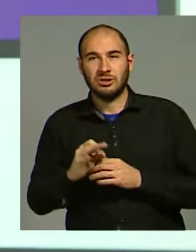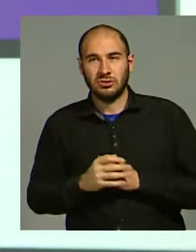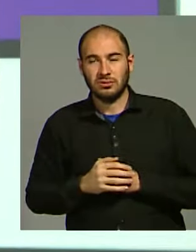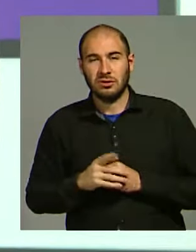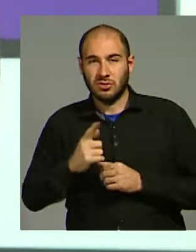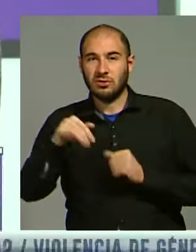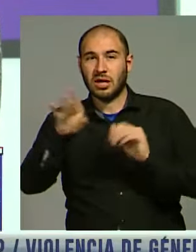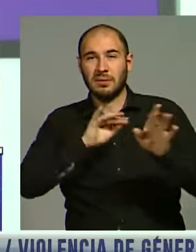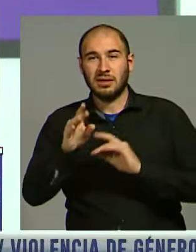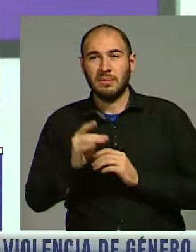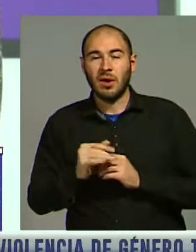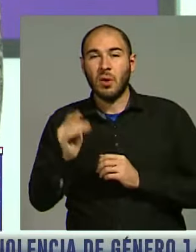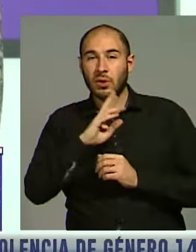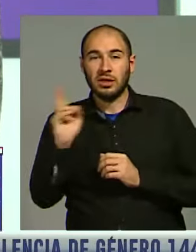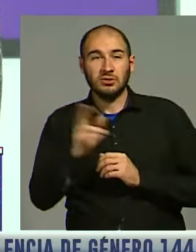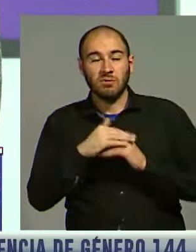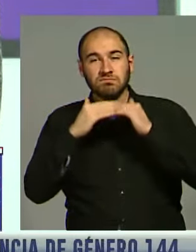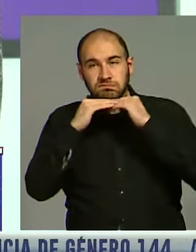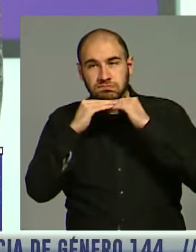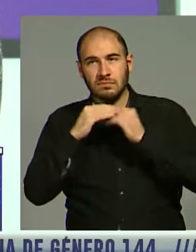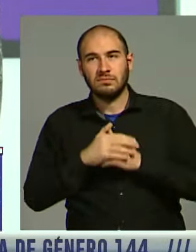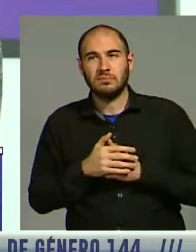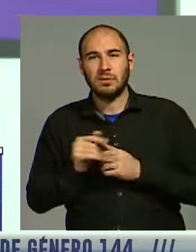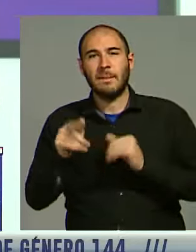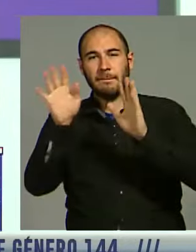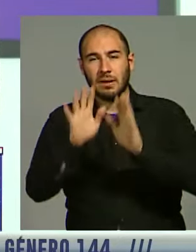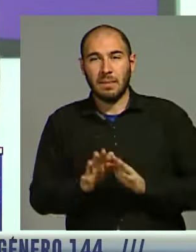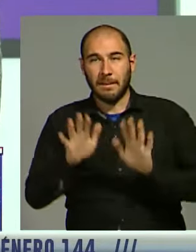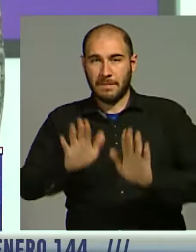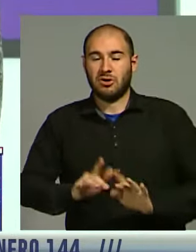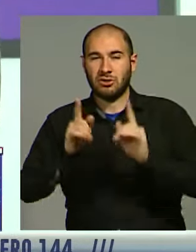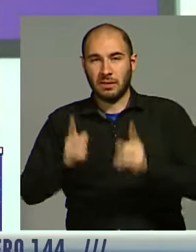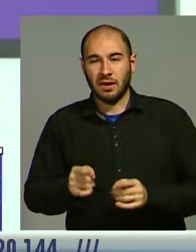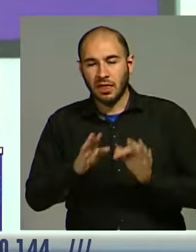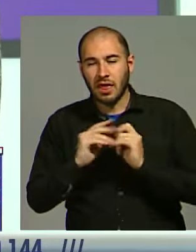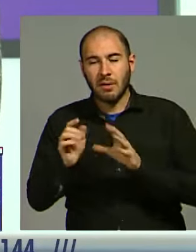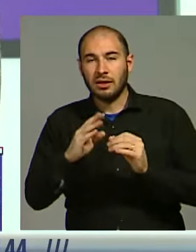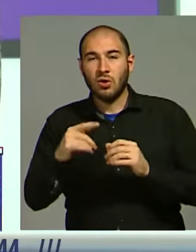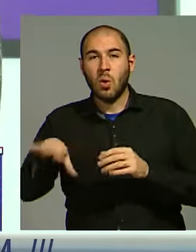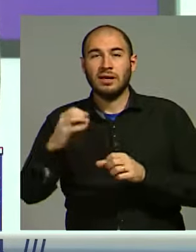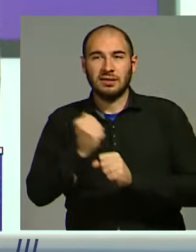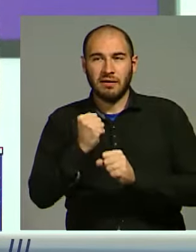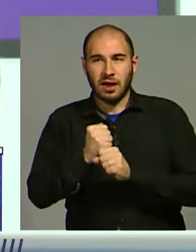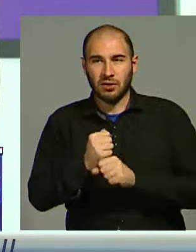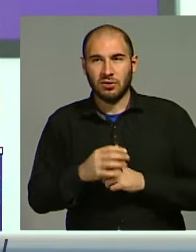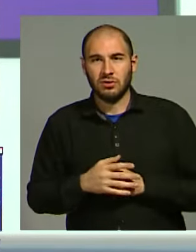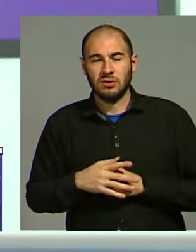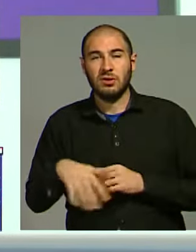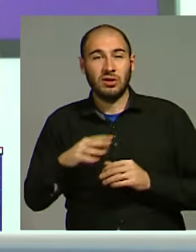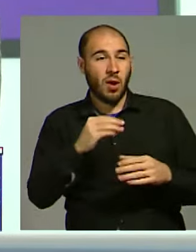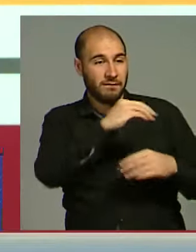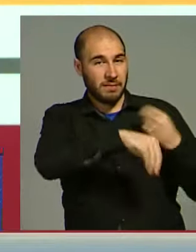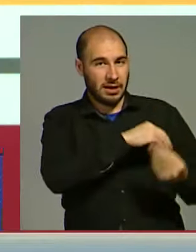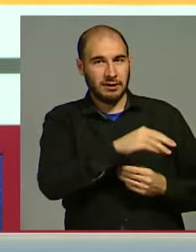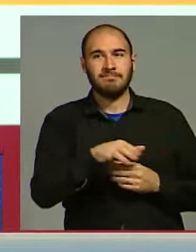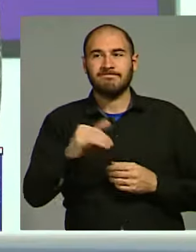Entonces invitamos a todas las que hoy nos estén viendo a que preparen este paro también, que lo debatan en sus lugares de trabajo, que lo debatan en el seno de la familia